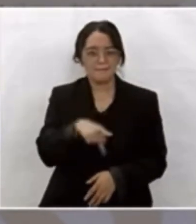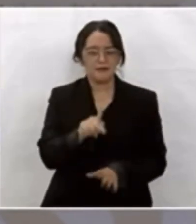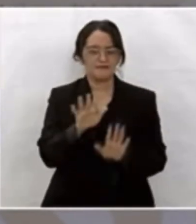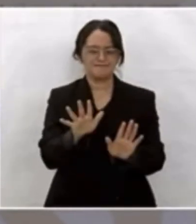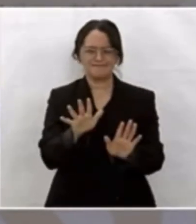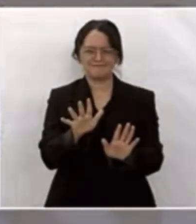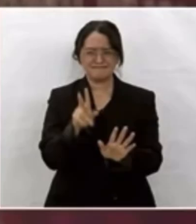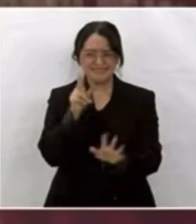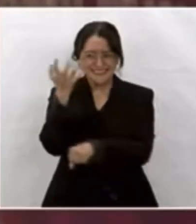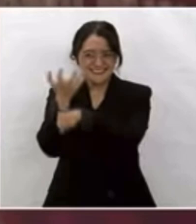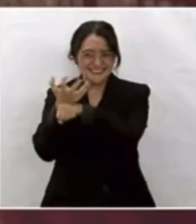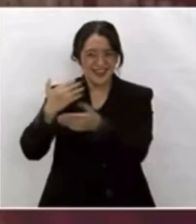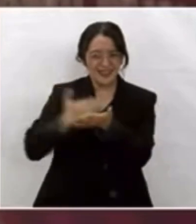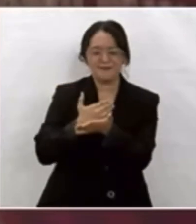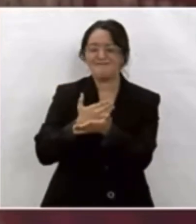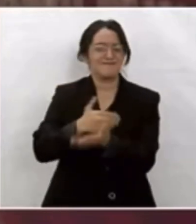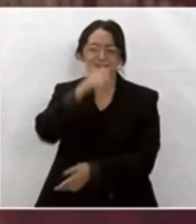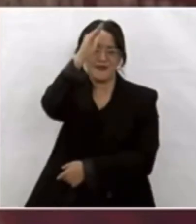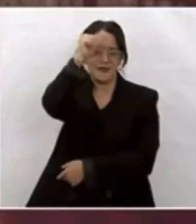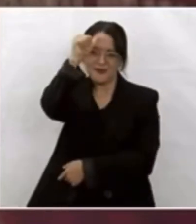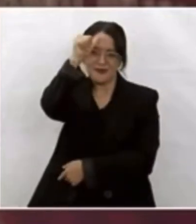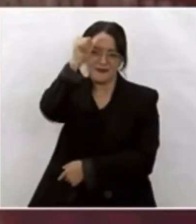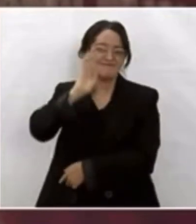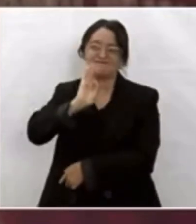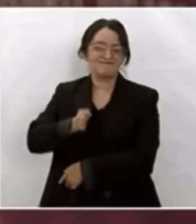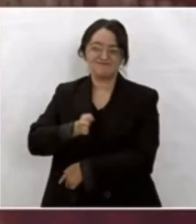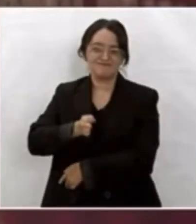no vio bien la invasión